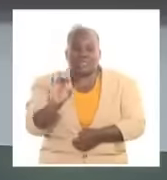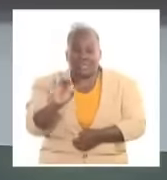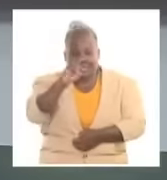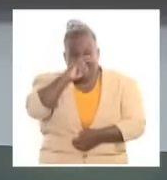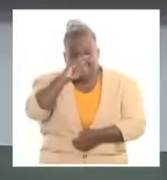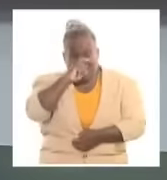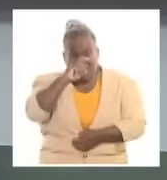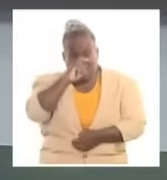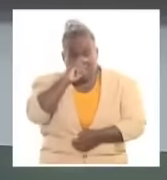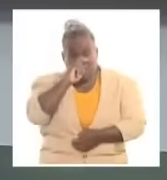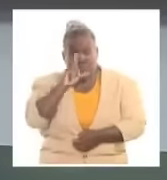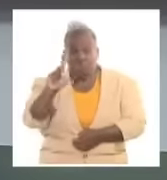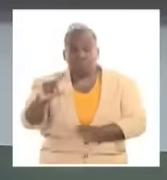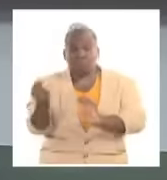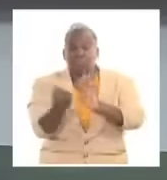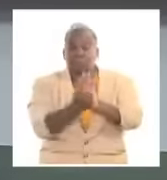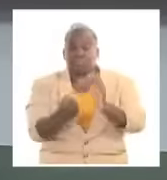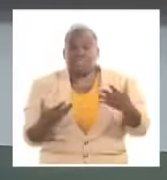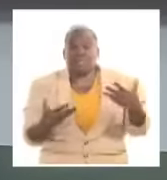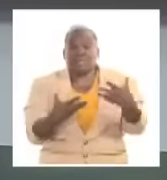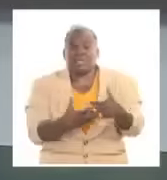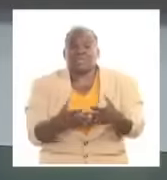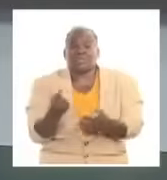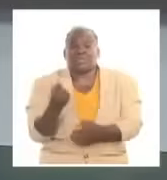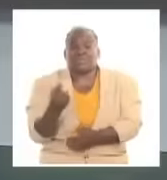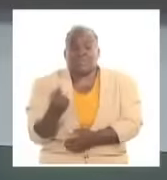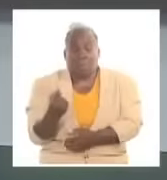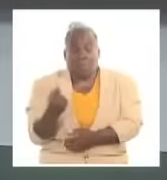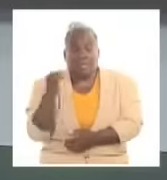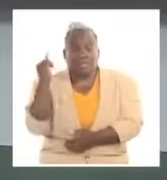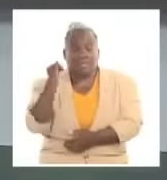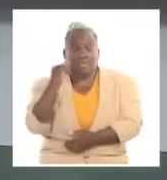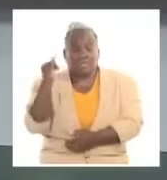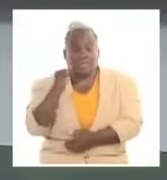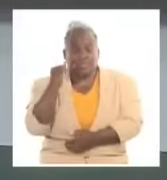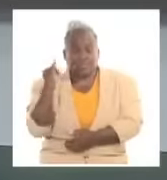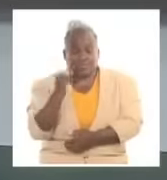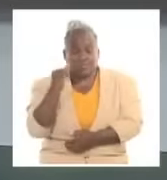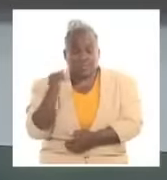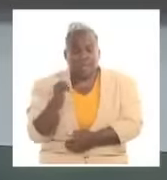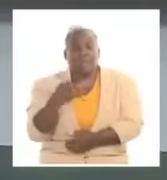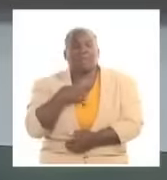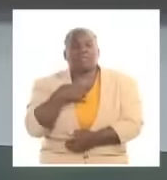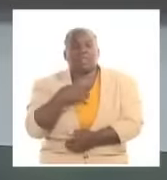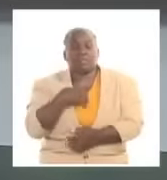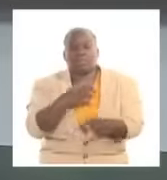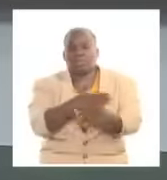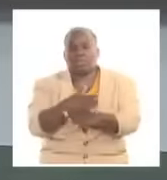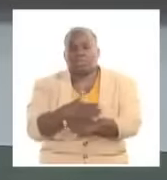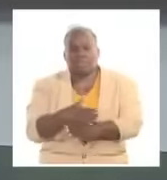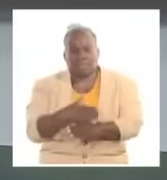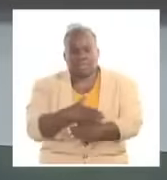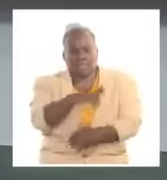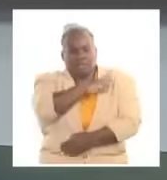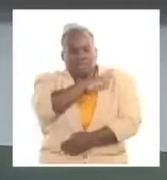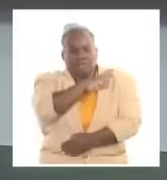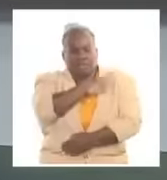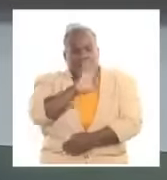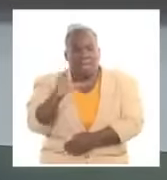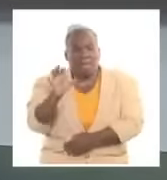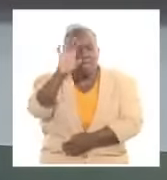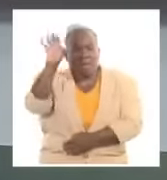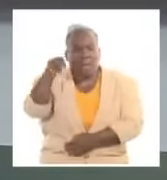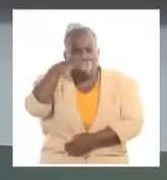edad, licenciada en Relaciones Económicas Internacionales, quien transitó por diferentes responsabilidades en el Banco Nacional de